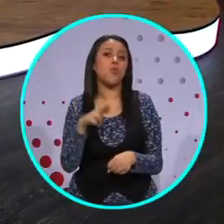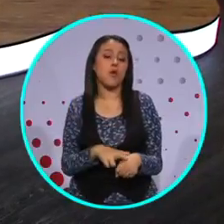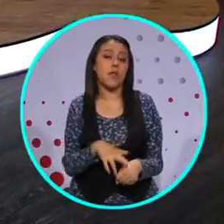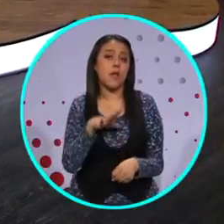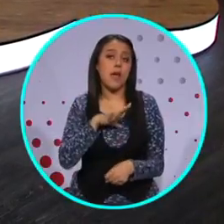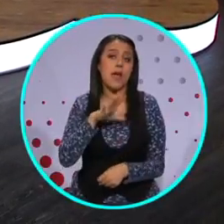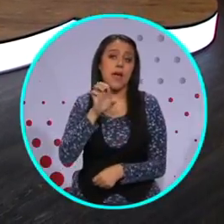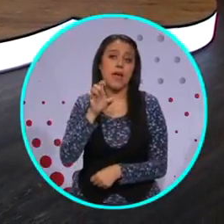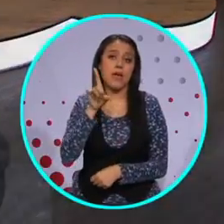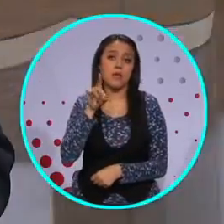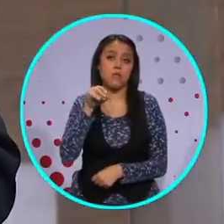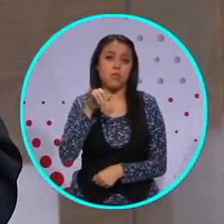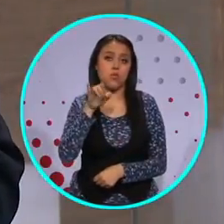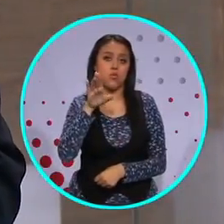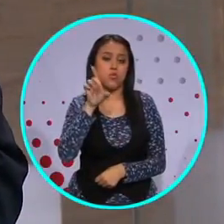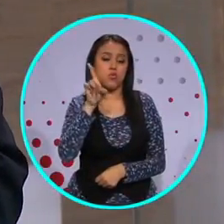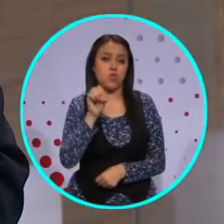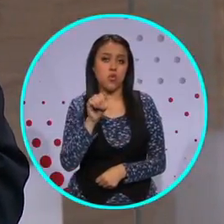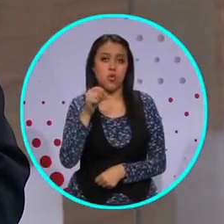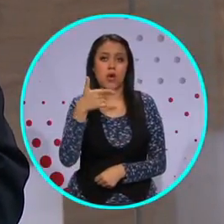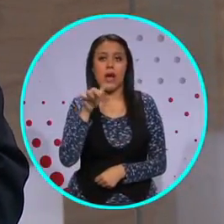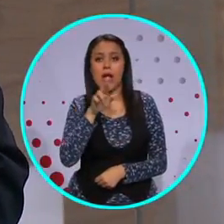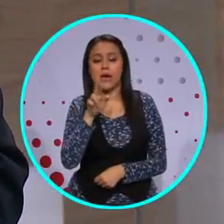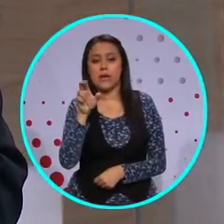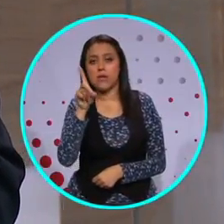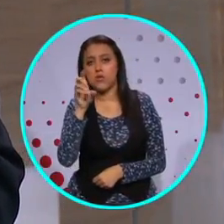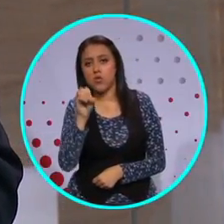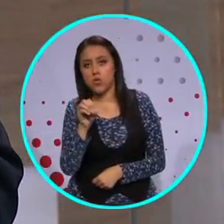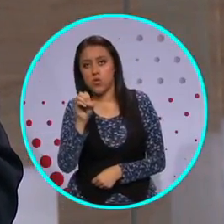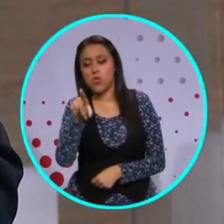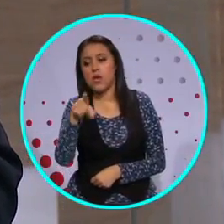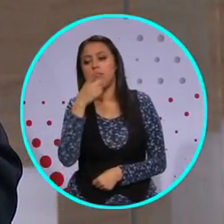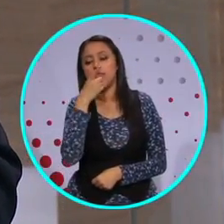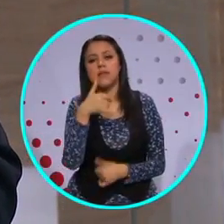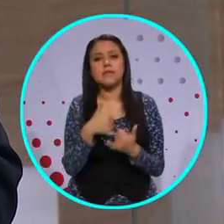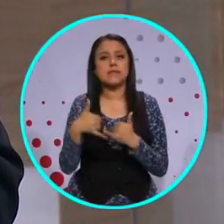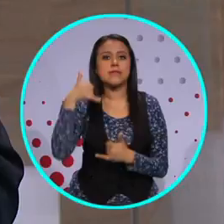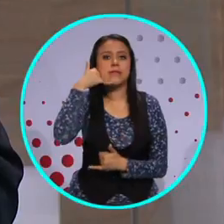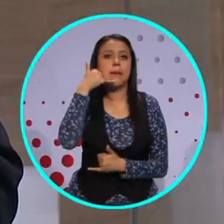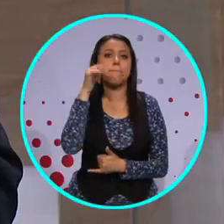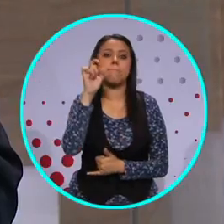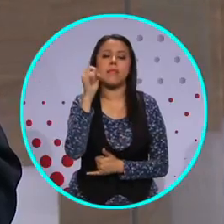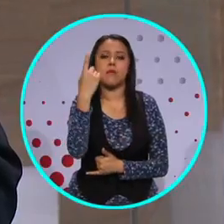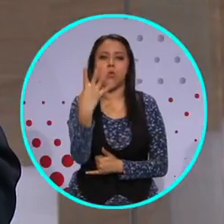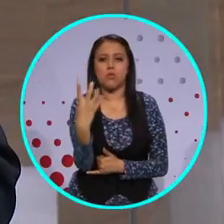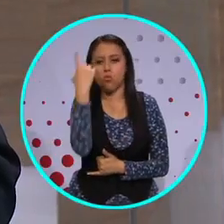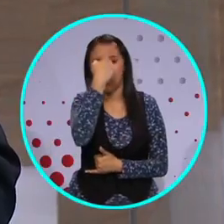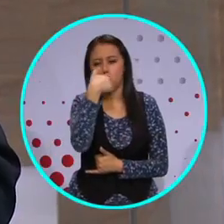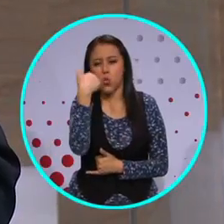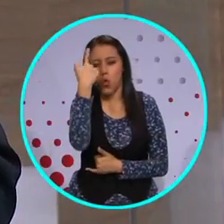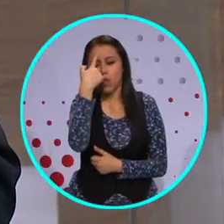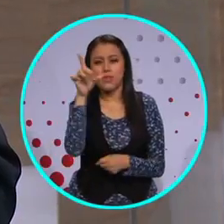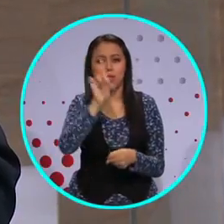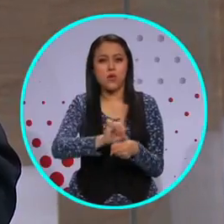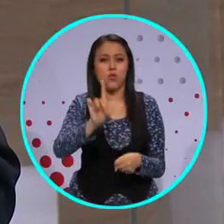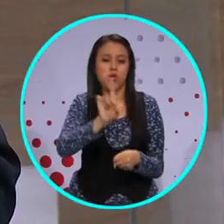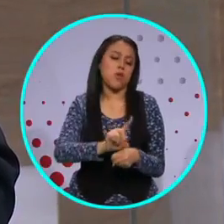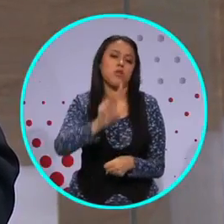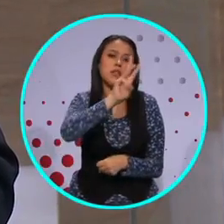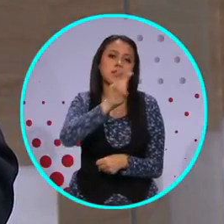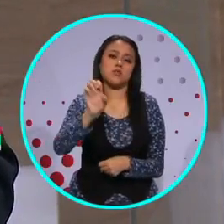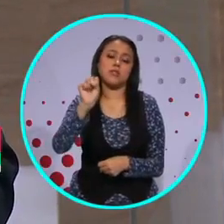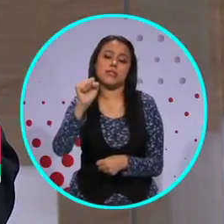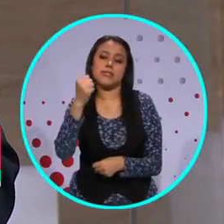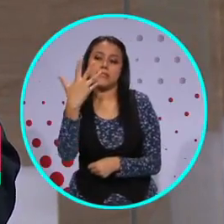osorio que es el procurador de darle un teléfono a los fiscales que funciona 24 horas del día 365